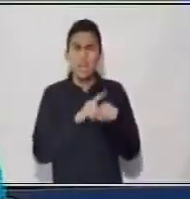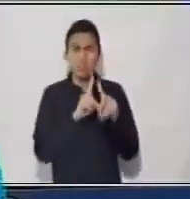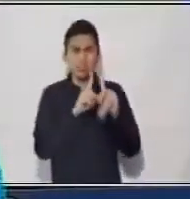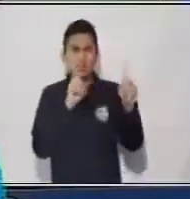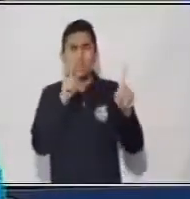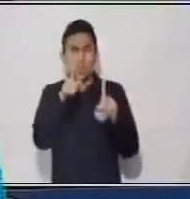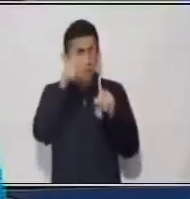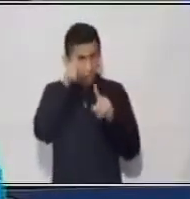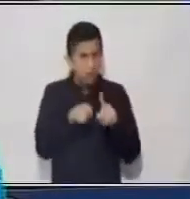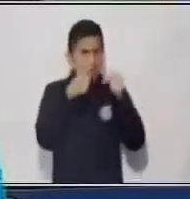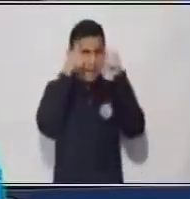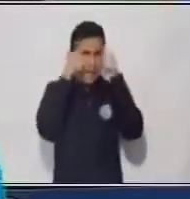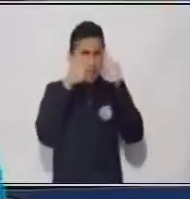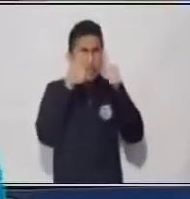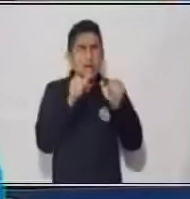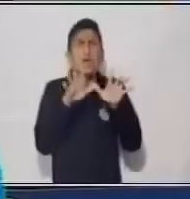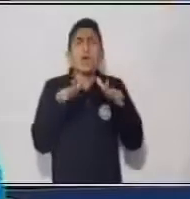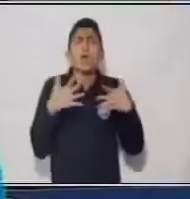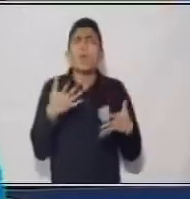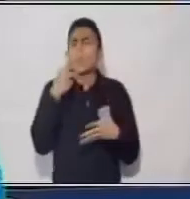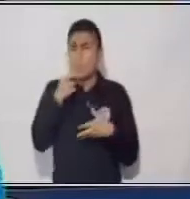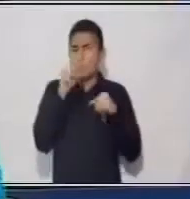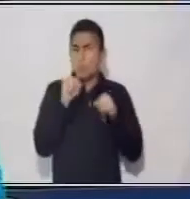por un momento cómo podemos medir el tiempo.